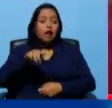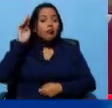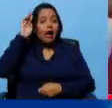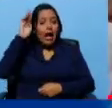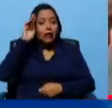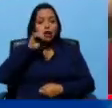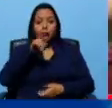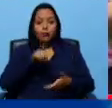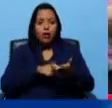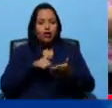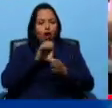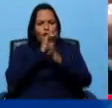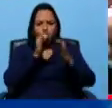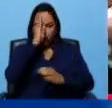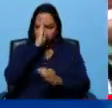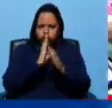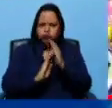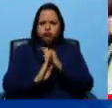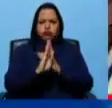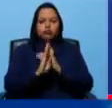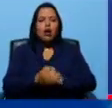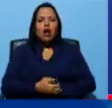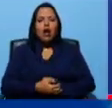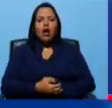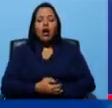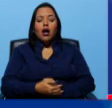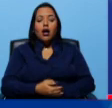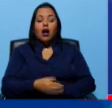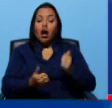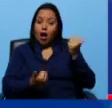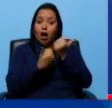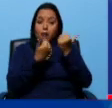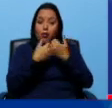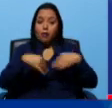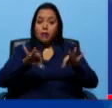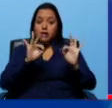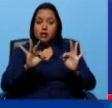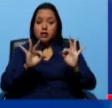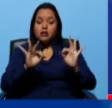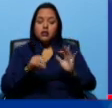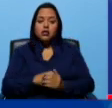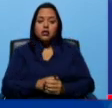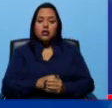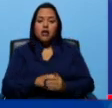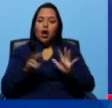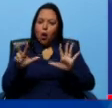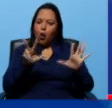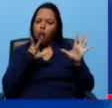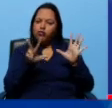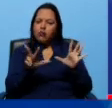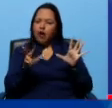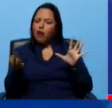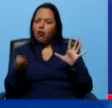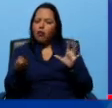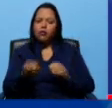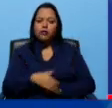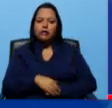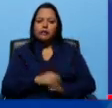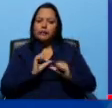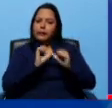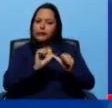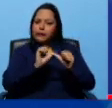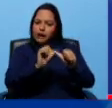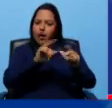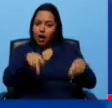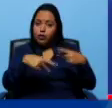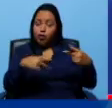manera digna, un apoyo especial. Y en octavo lugar, tenemos que seguir actualizando, y